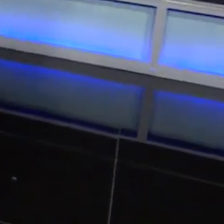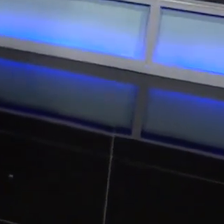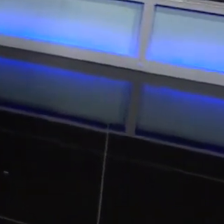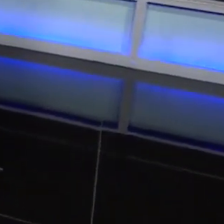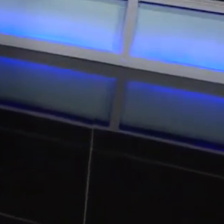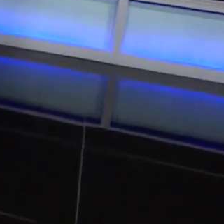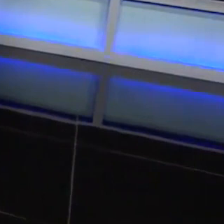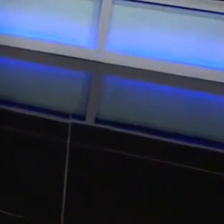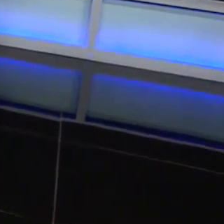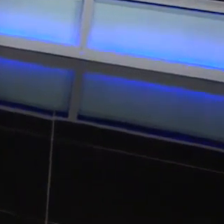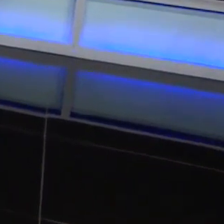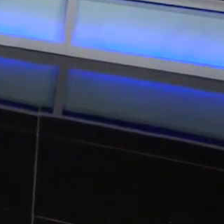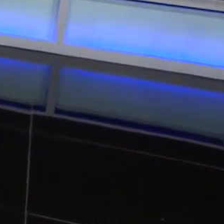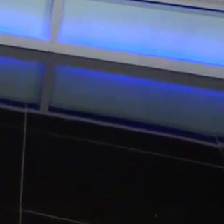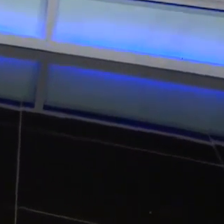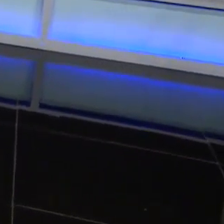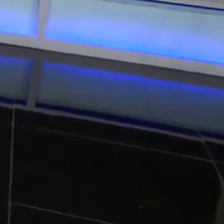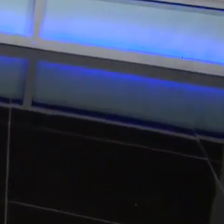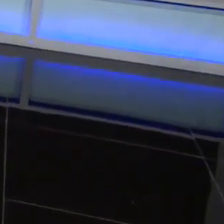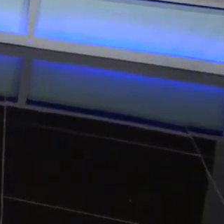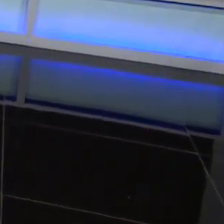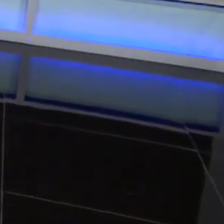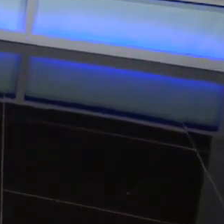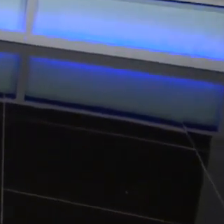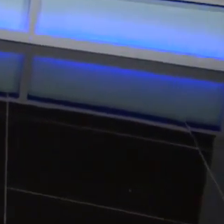hay izquierda ni hay derecha.